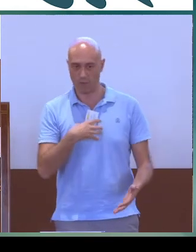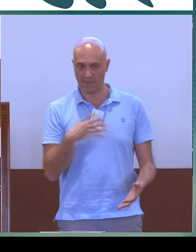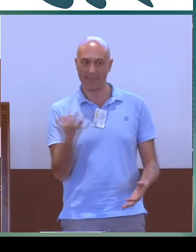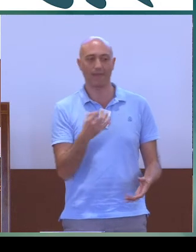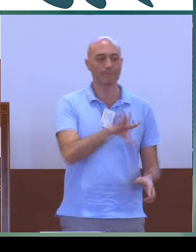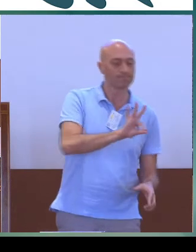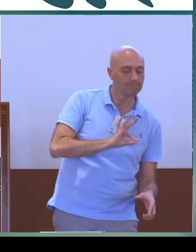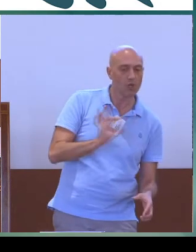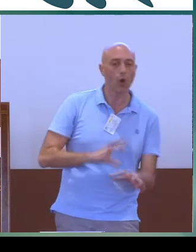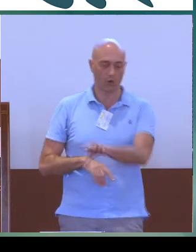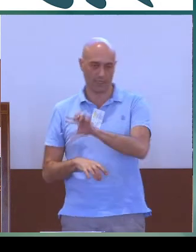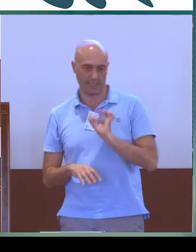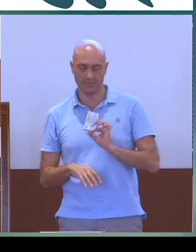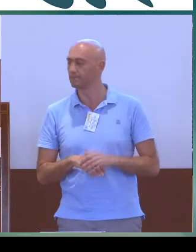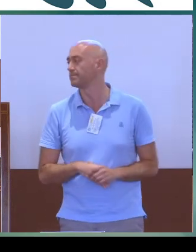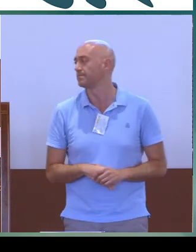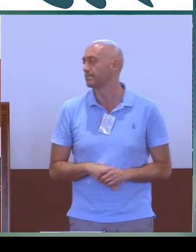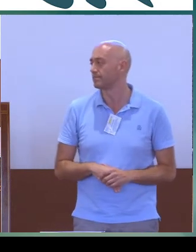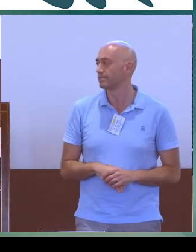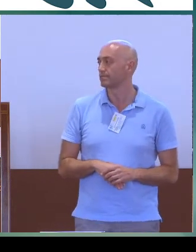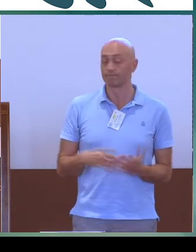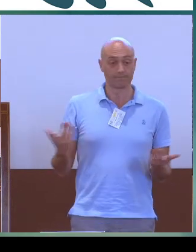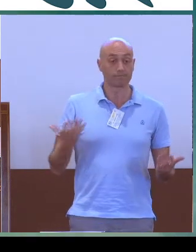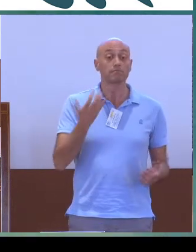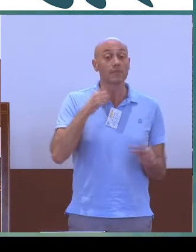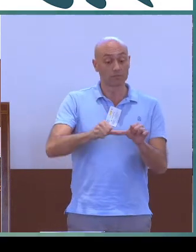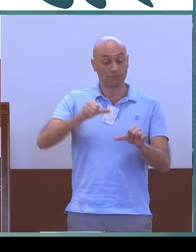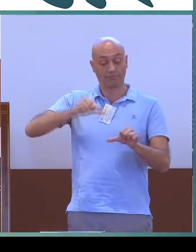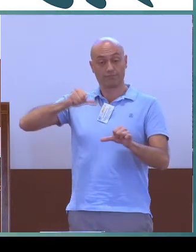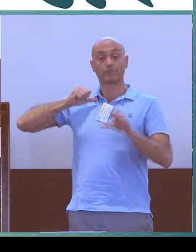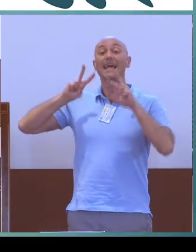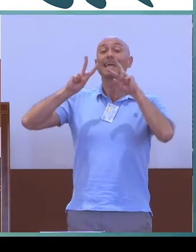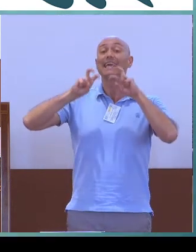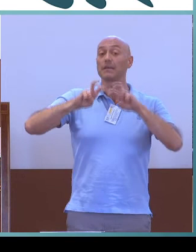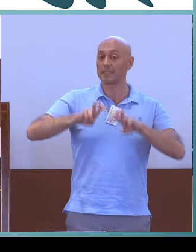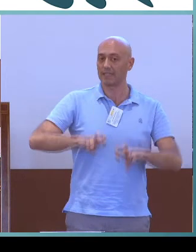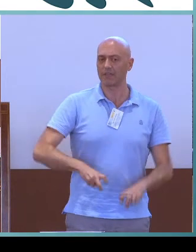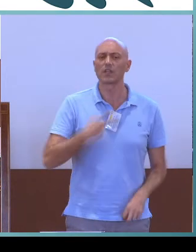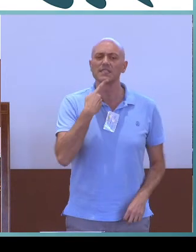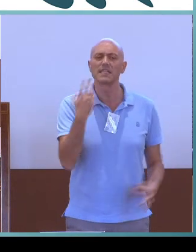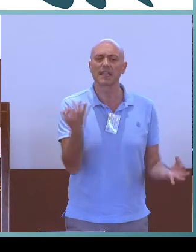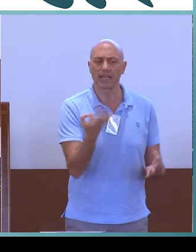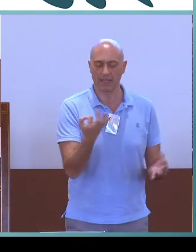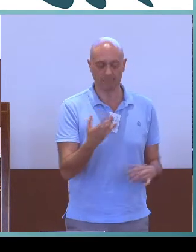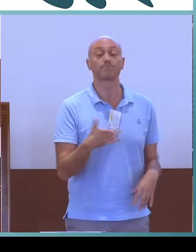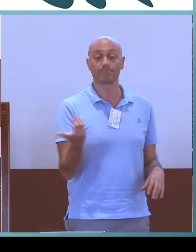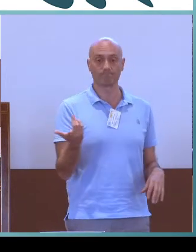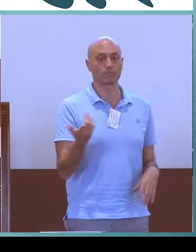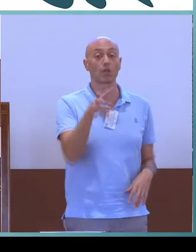opuesta. En este estudio, por ejemplo, que fue hecho con bilingües unimodales, o sea, bilingües en dos lenguas